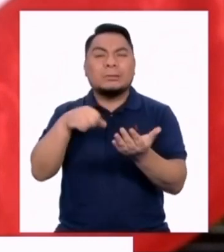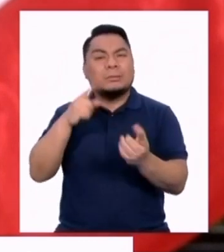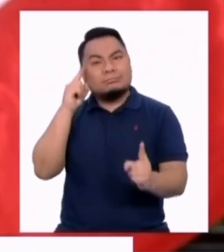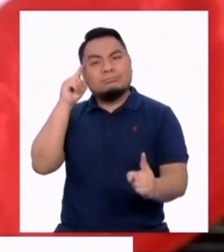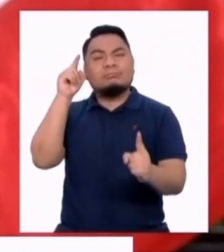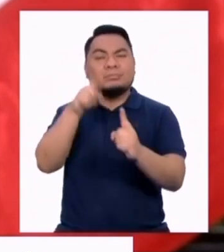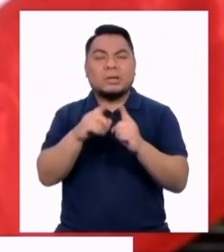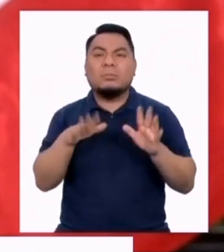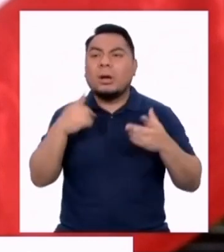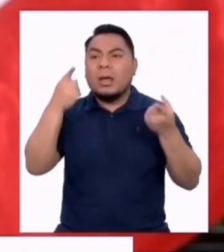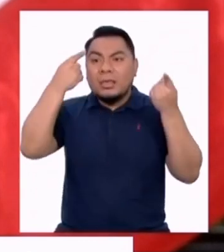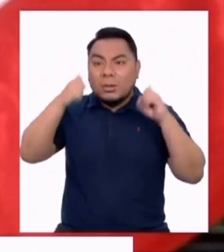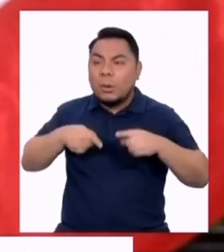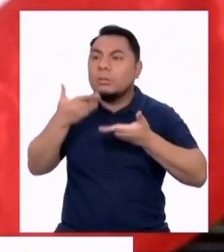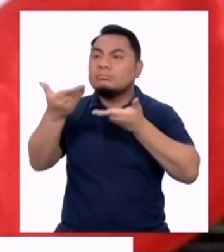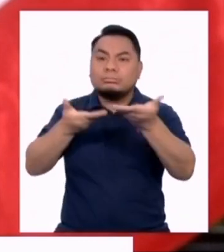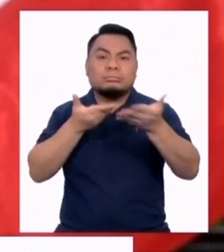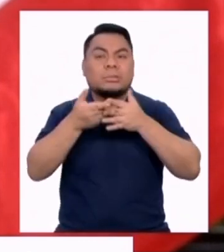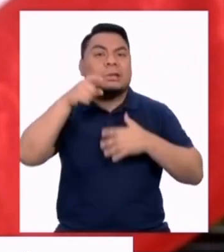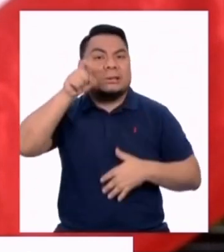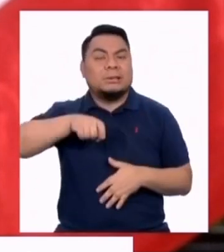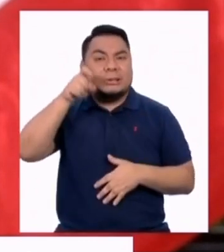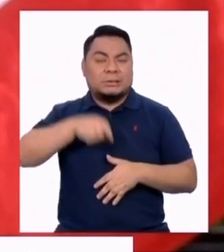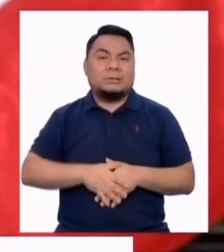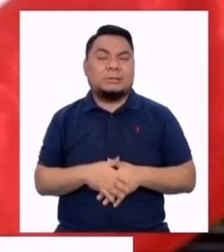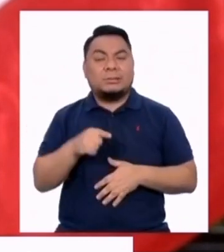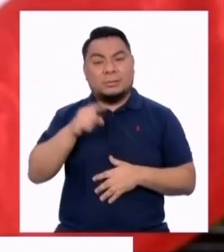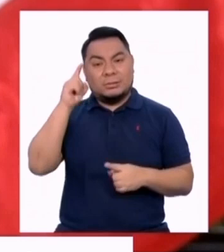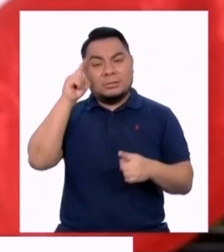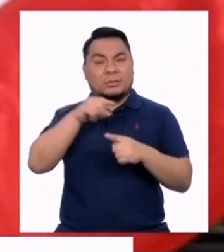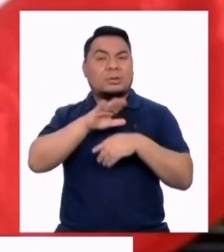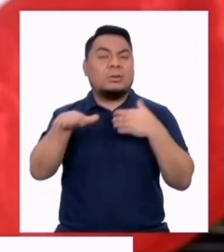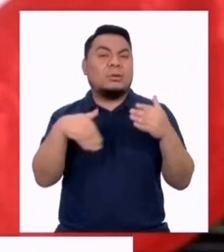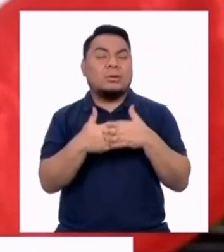las más sentadas y centenario